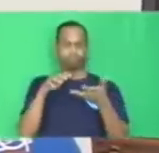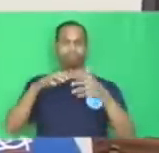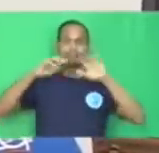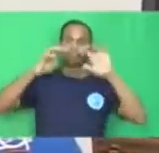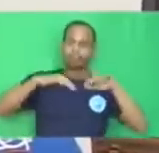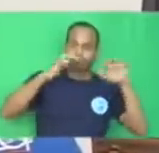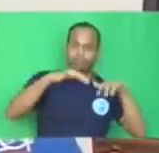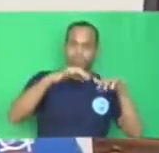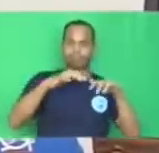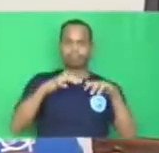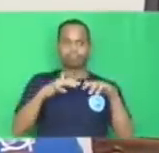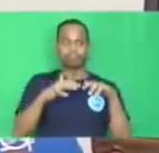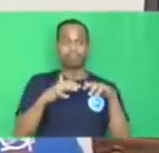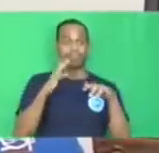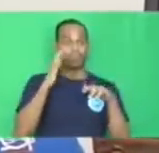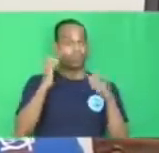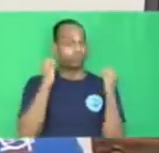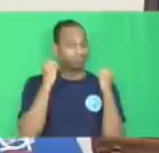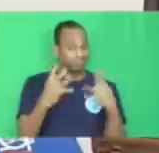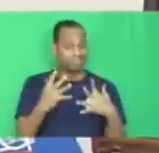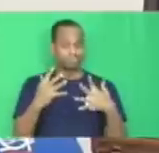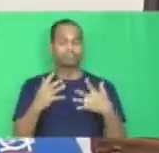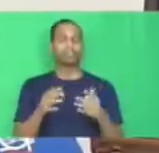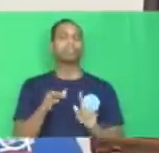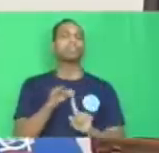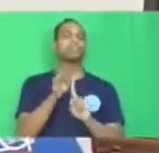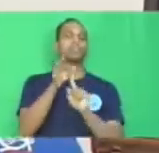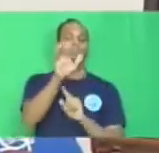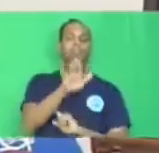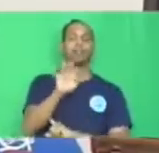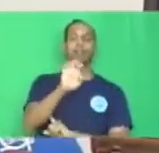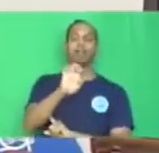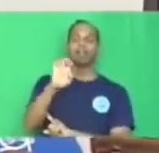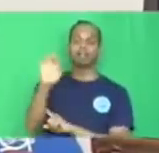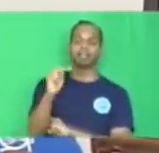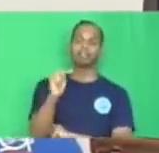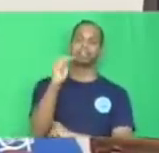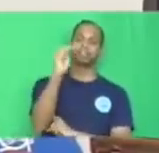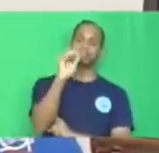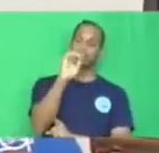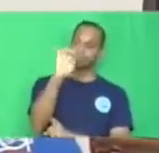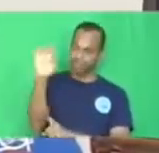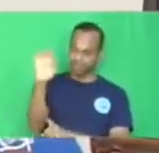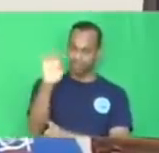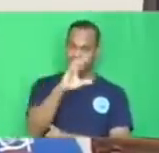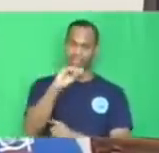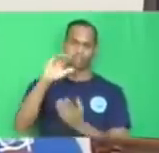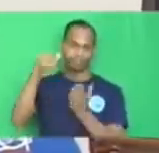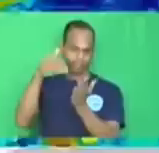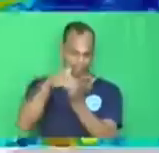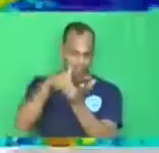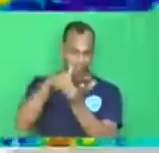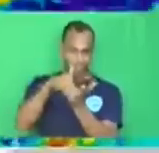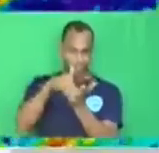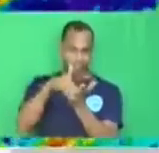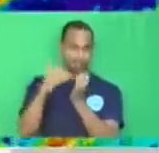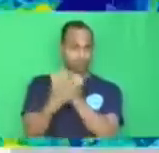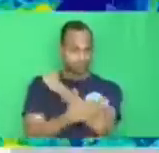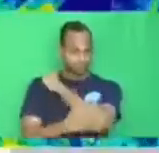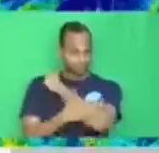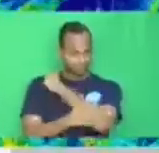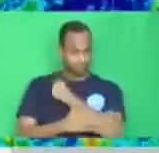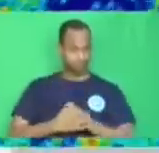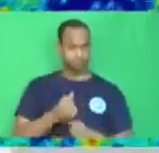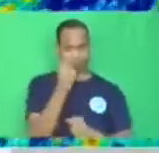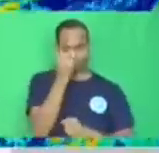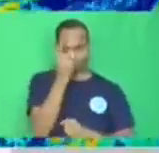lluvias significativas, sobre todo en la parte este, noreste y centro del país. Es por